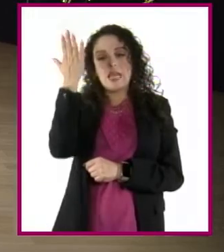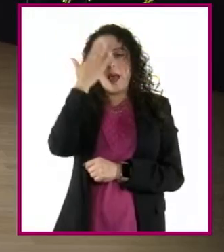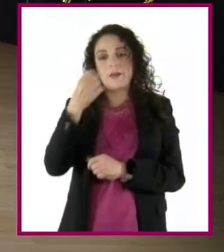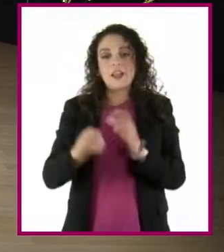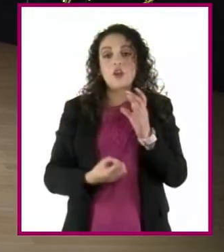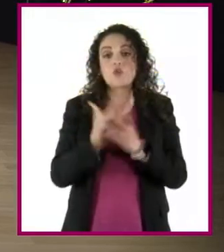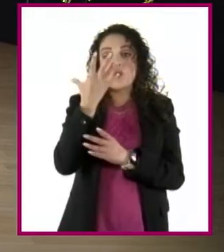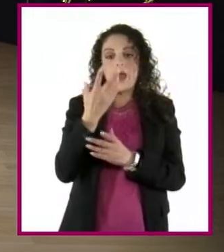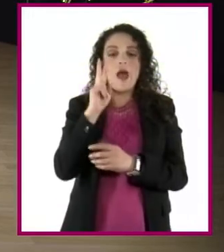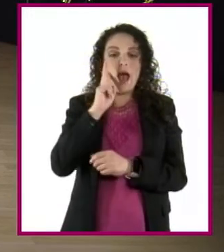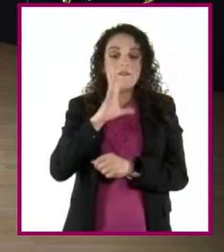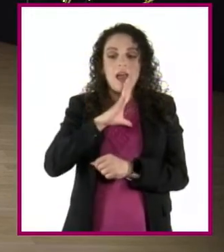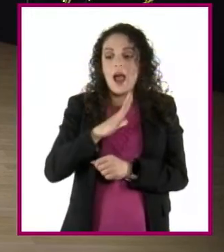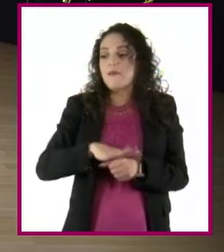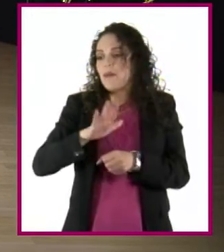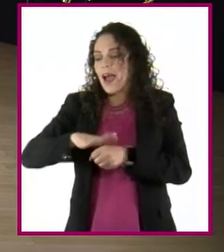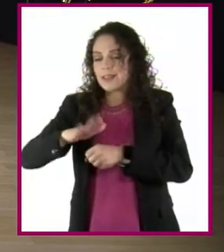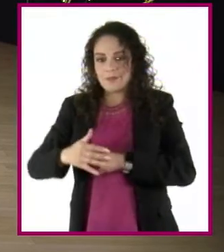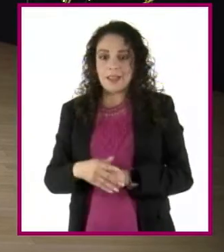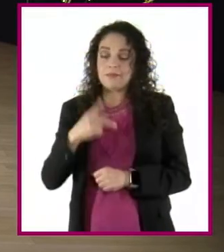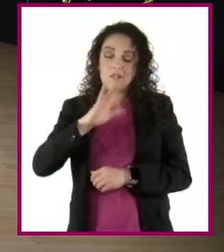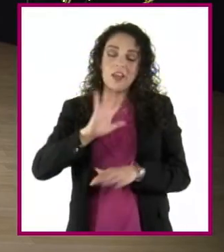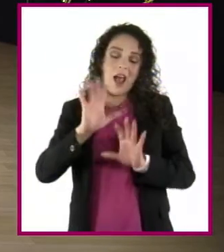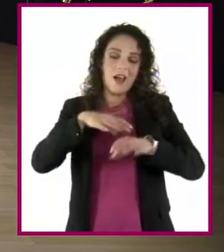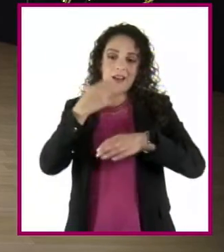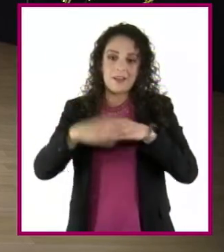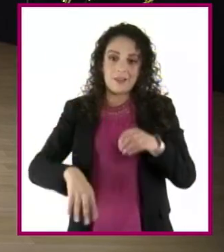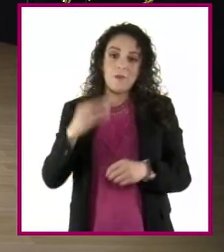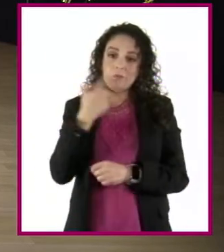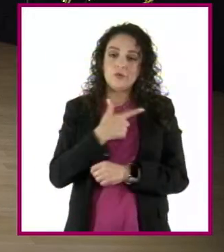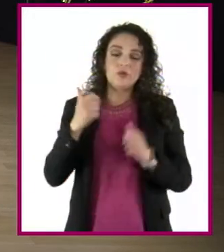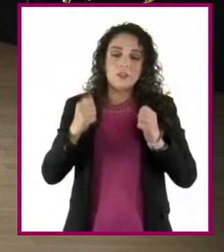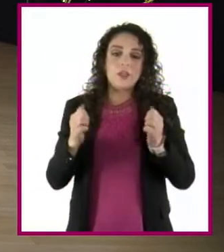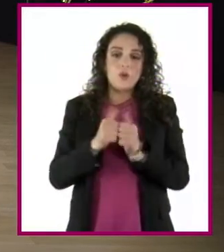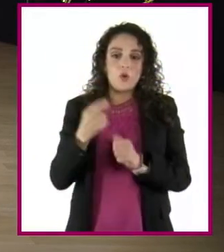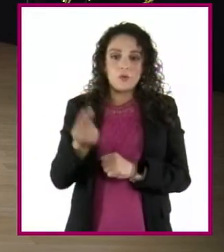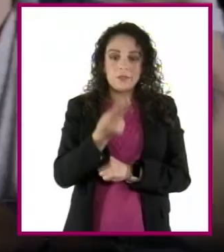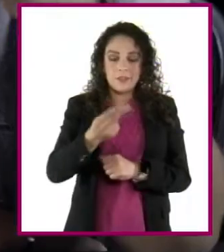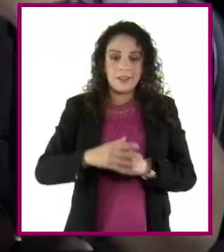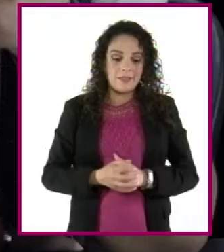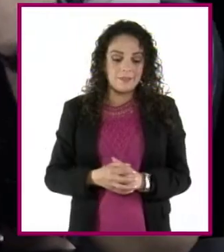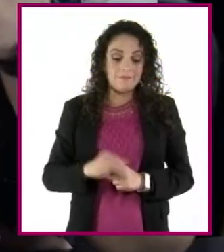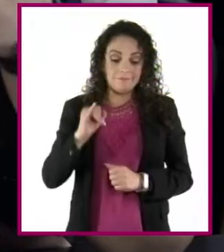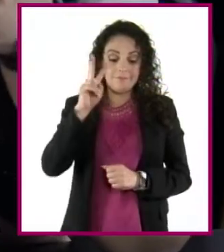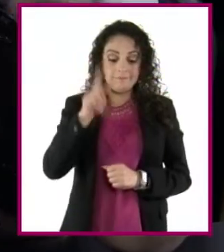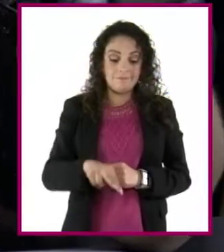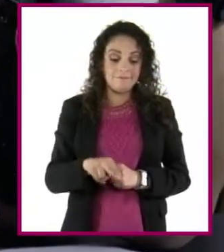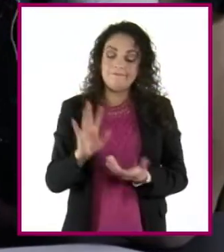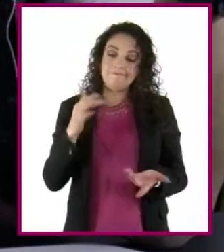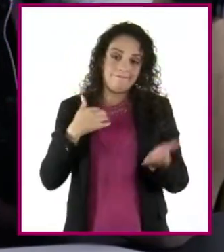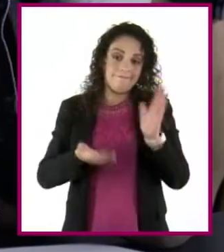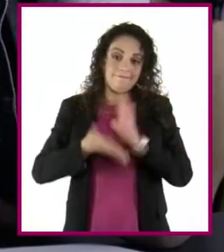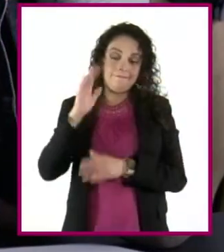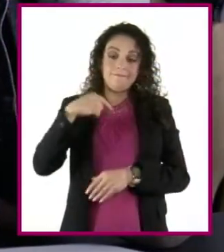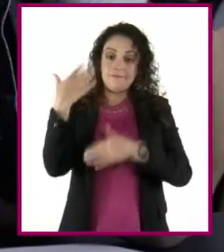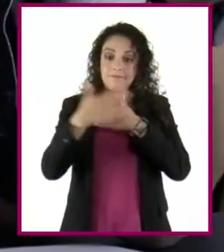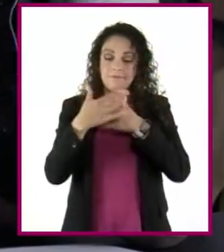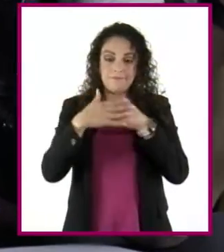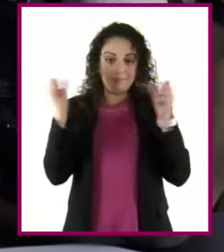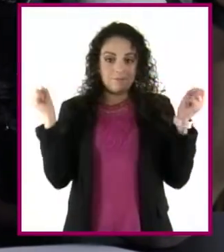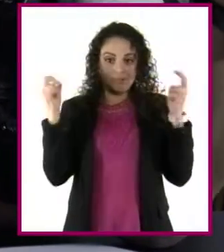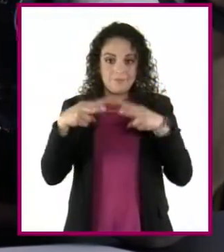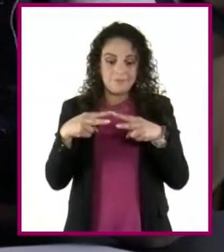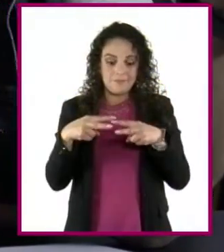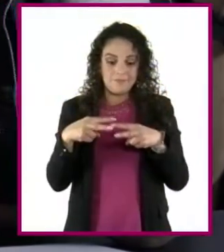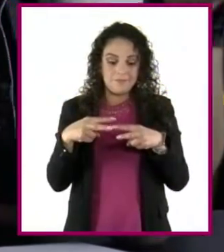tenemos que despedir. Como siempre, fue un gusto haber estado con ustedes. Sí, sí. Es hora de irnos, pero nos vemos el próximo programa